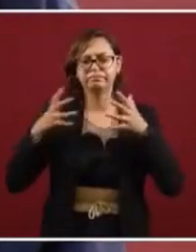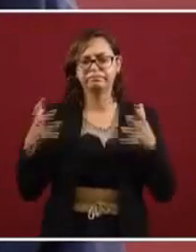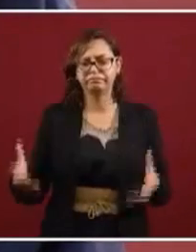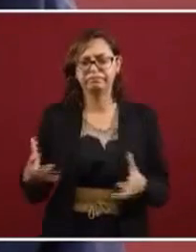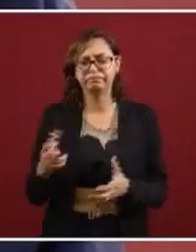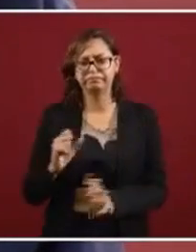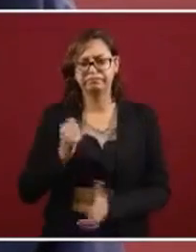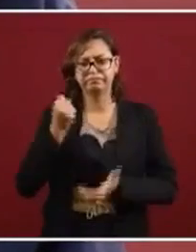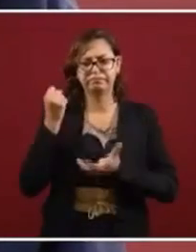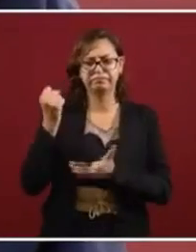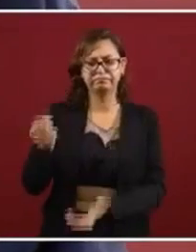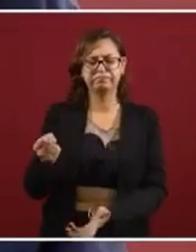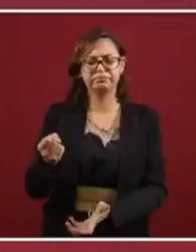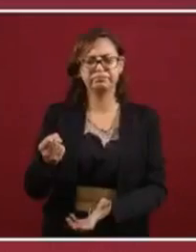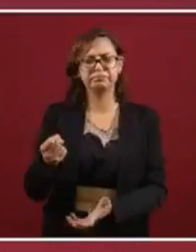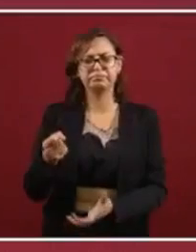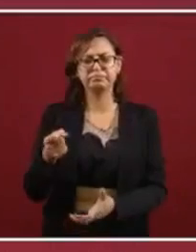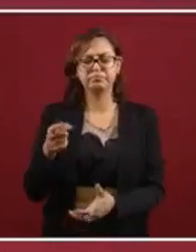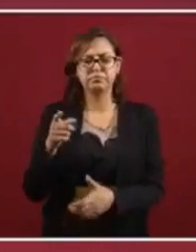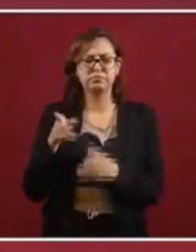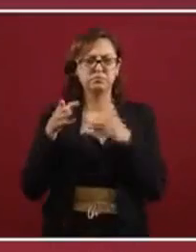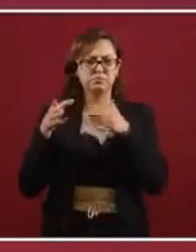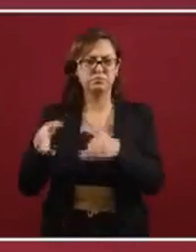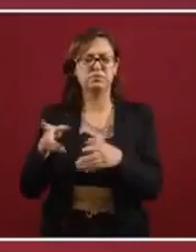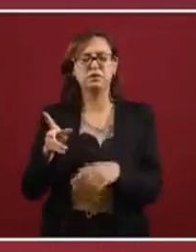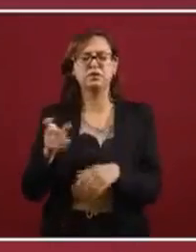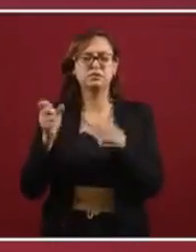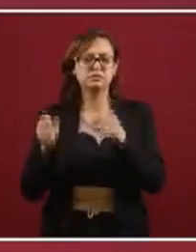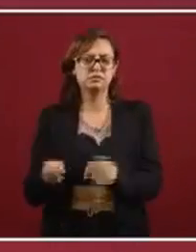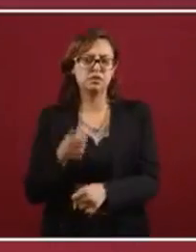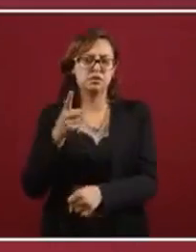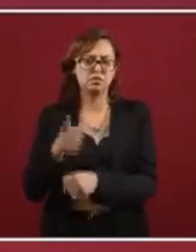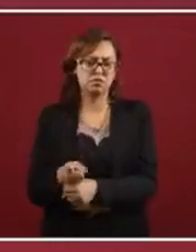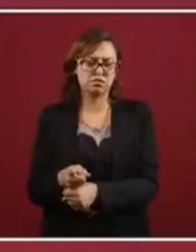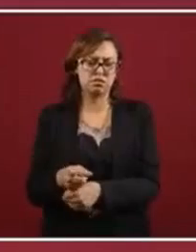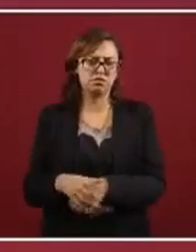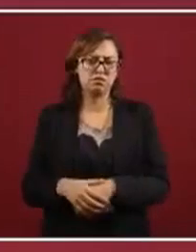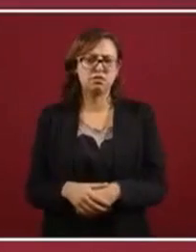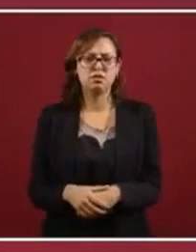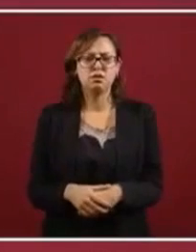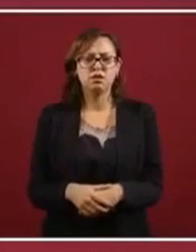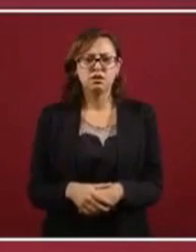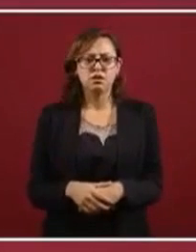presupuesto para seguridad nada más